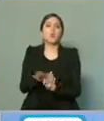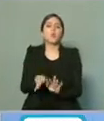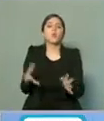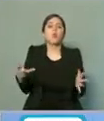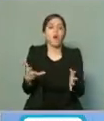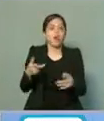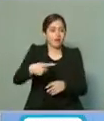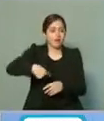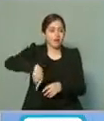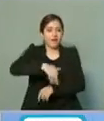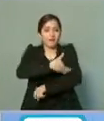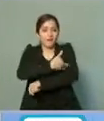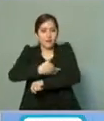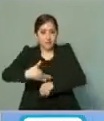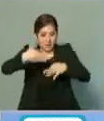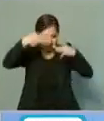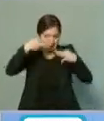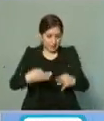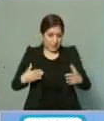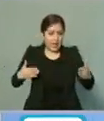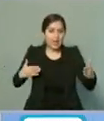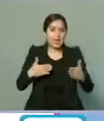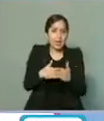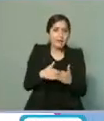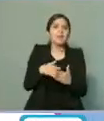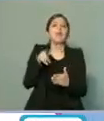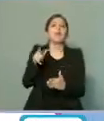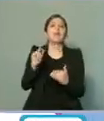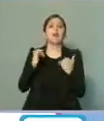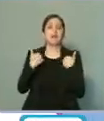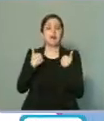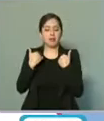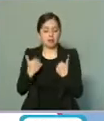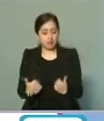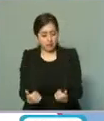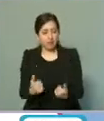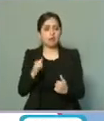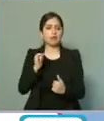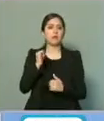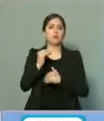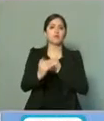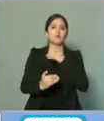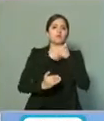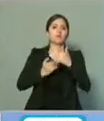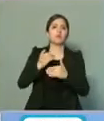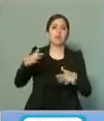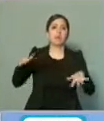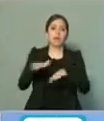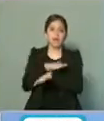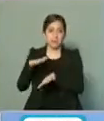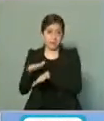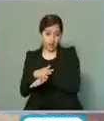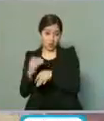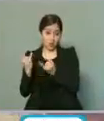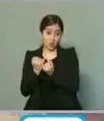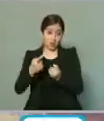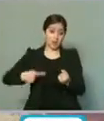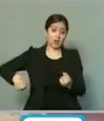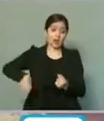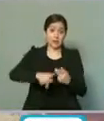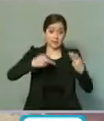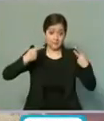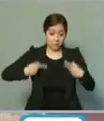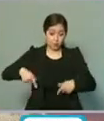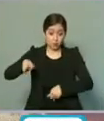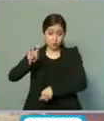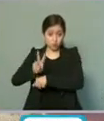como familia, le estemos dando límites al niño, entienda que se tiene que formar, y de alguna manera también las personas que están al cuidado del niño más